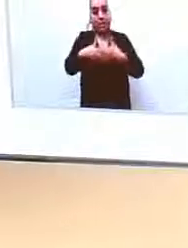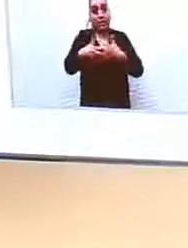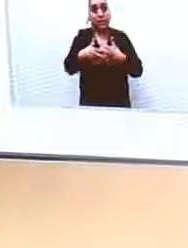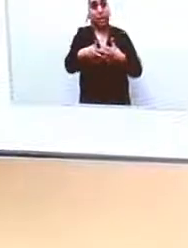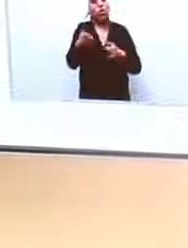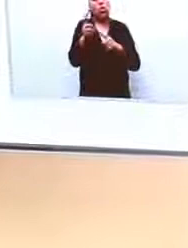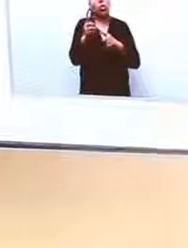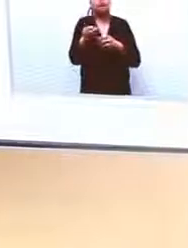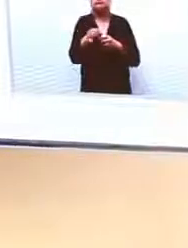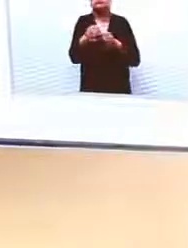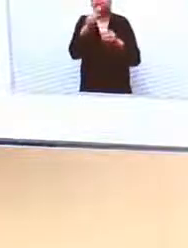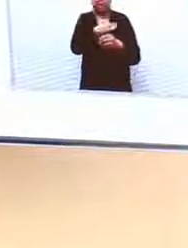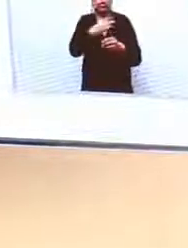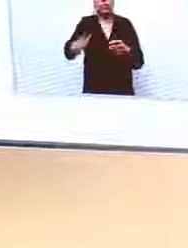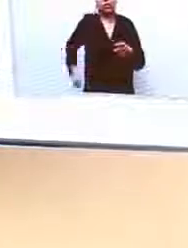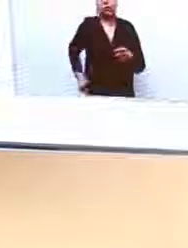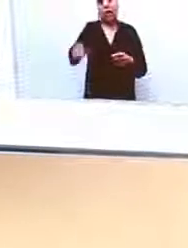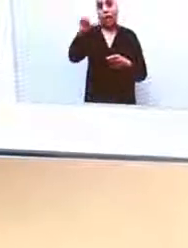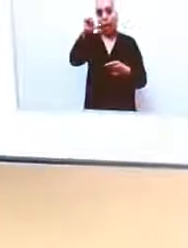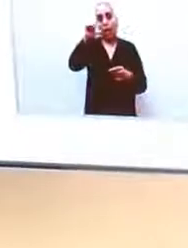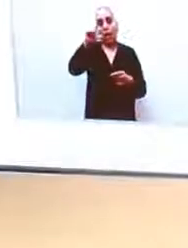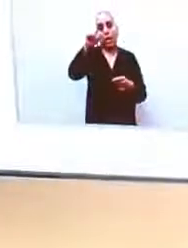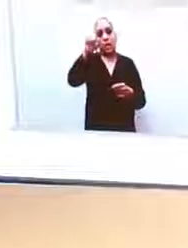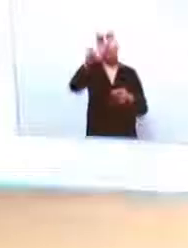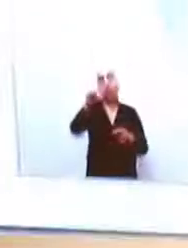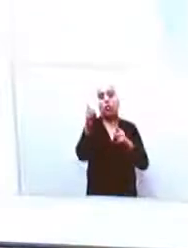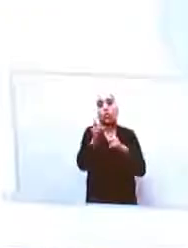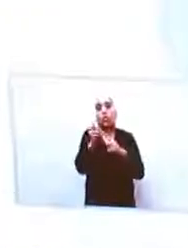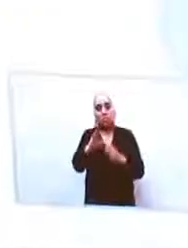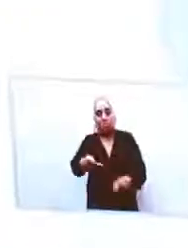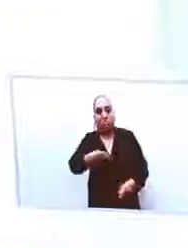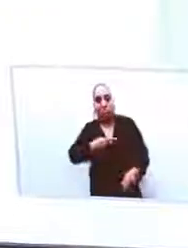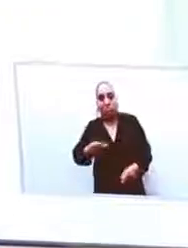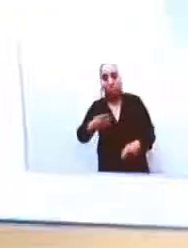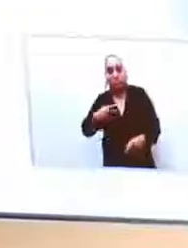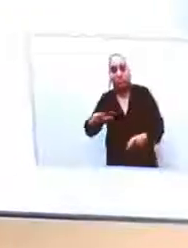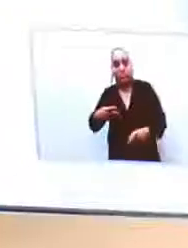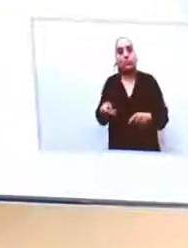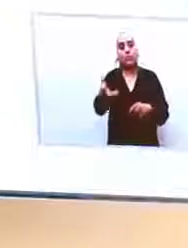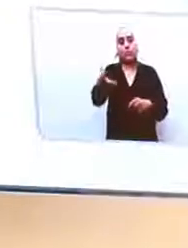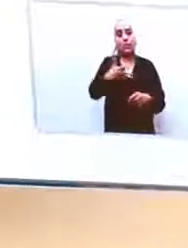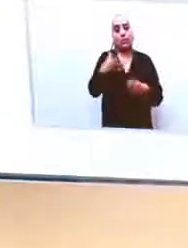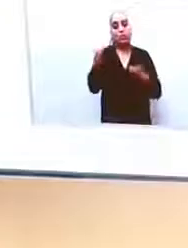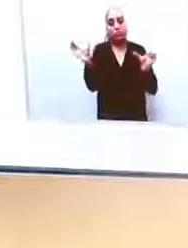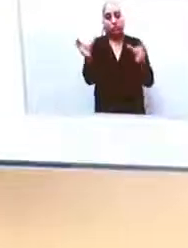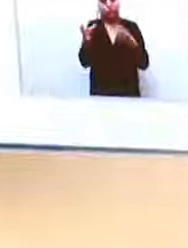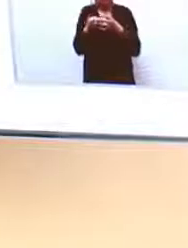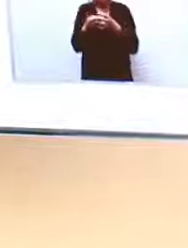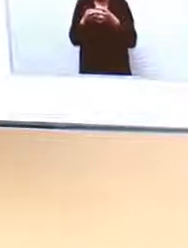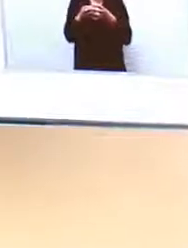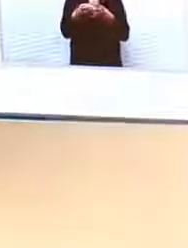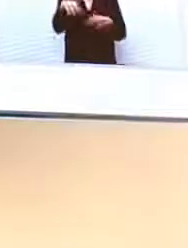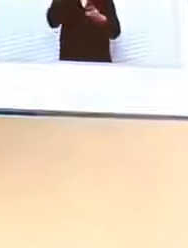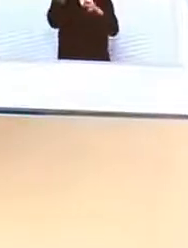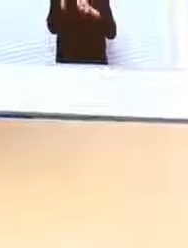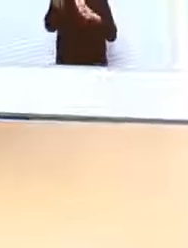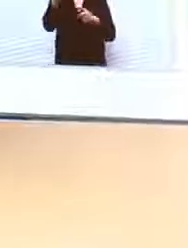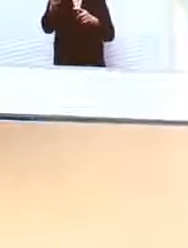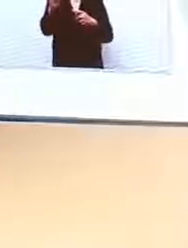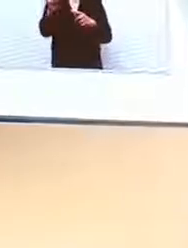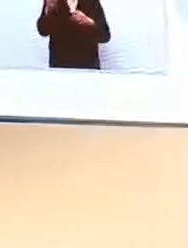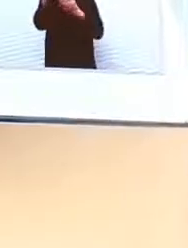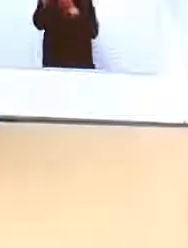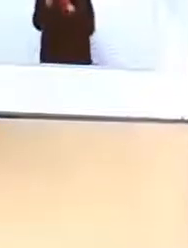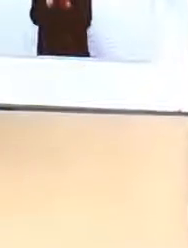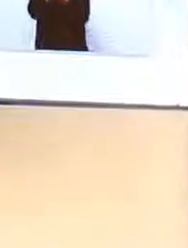instalen en municipios de alta y muy alta marginación y mantendremos la reducción de un punto porcentual sobre domina